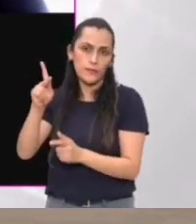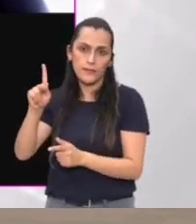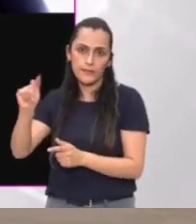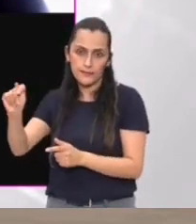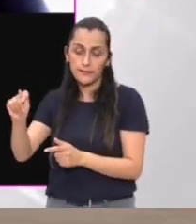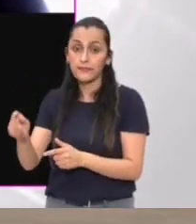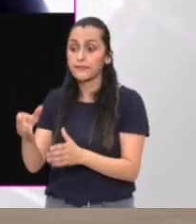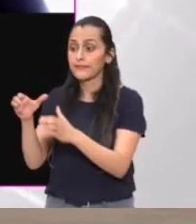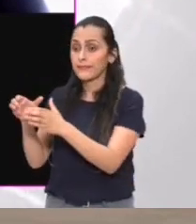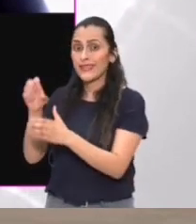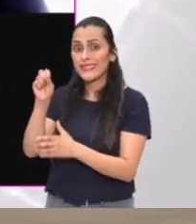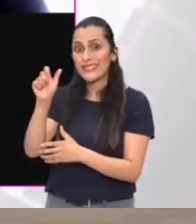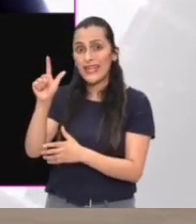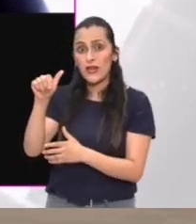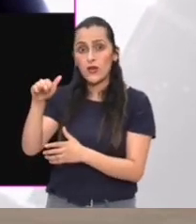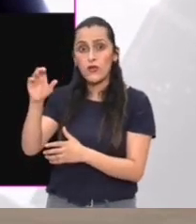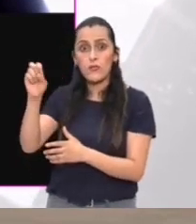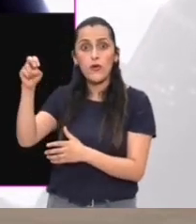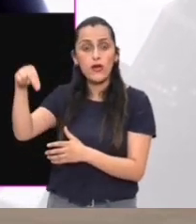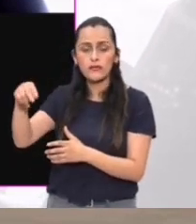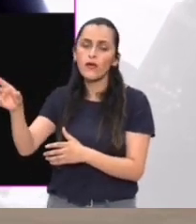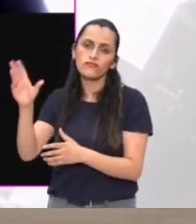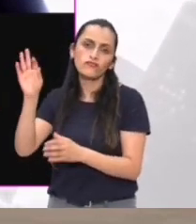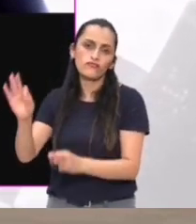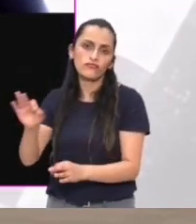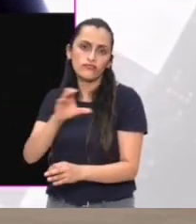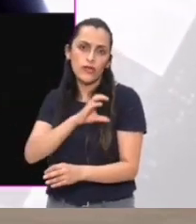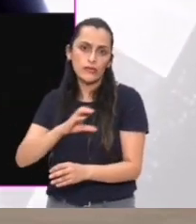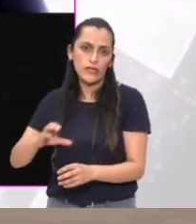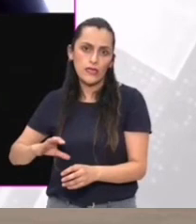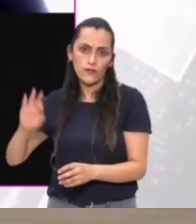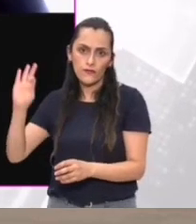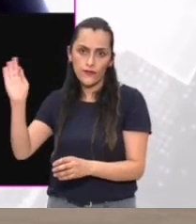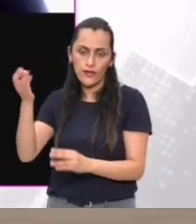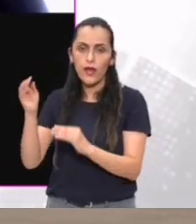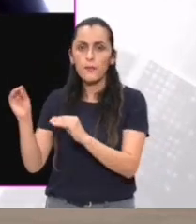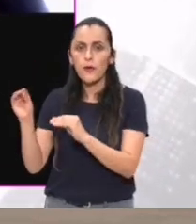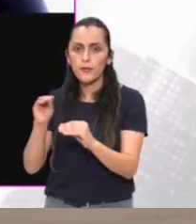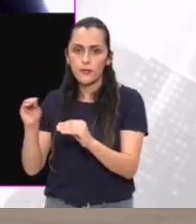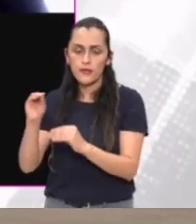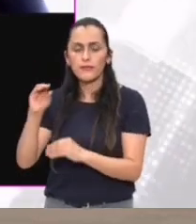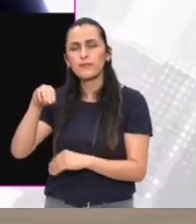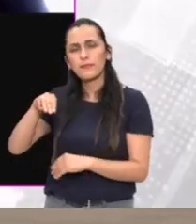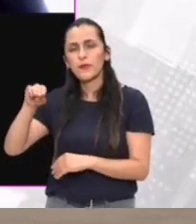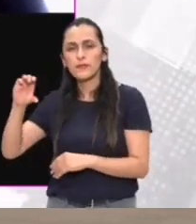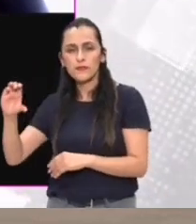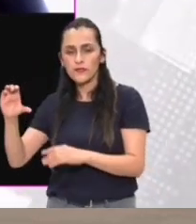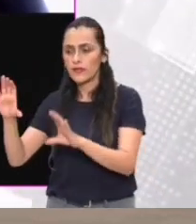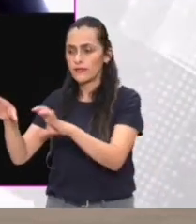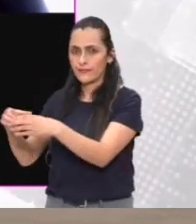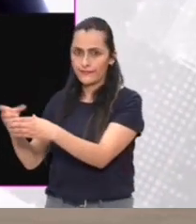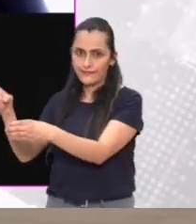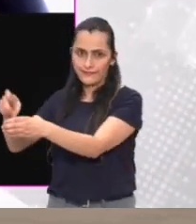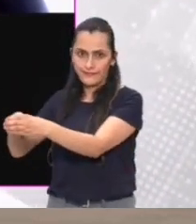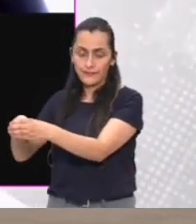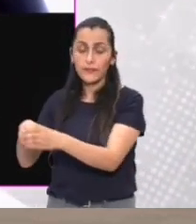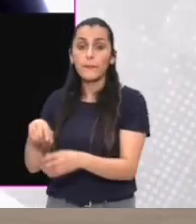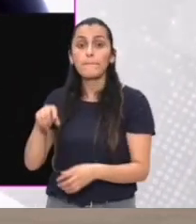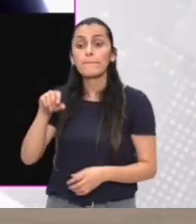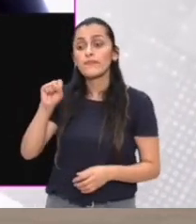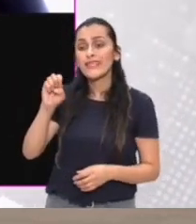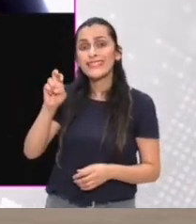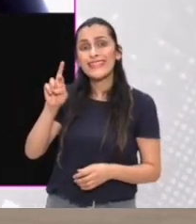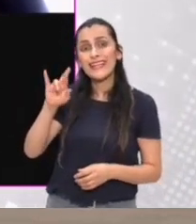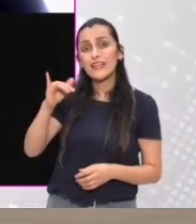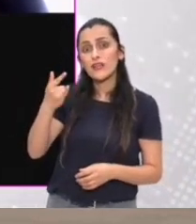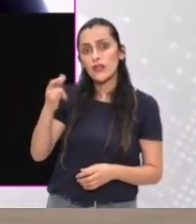Salomón Chertorivsky Waldenberg, candidato a diputado federal de Movimiento Ciudadano, también nos acompaña. Sergio Gutiérrez Luna,